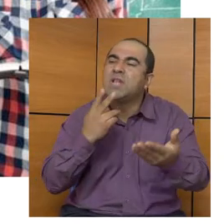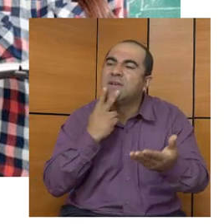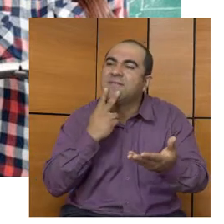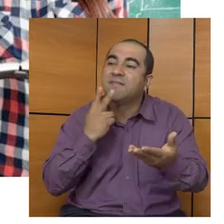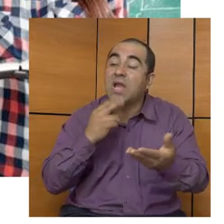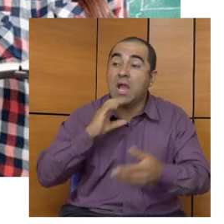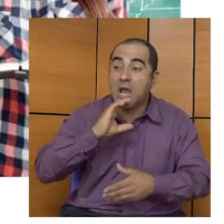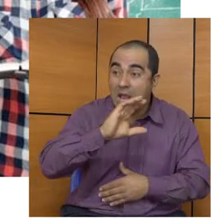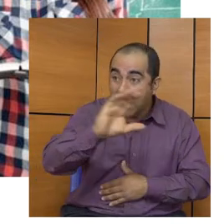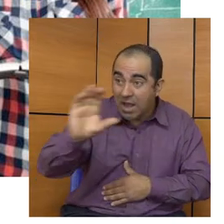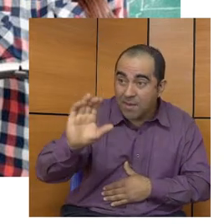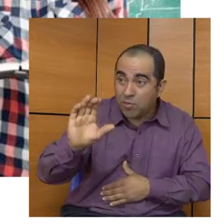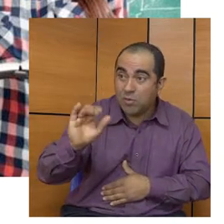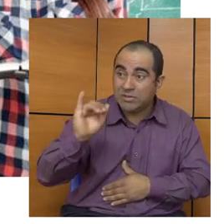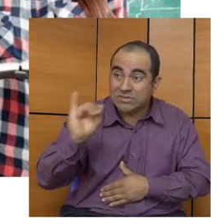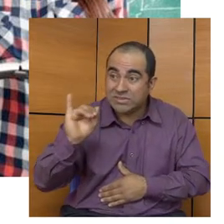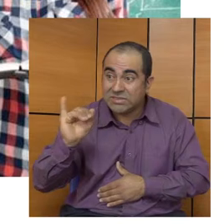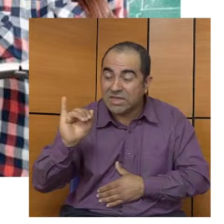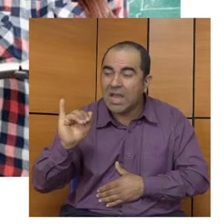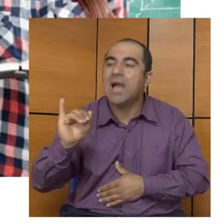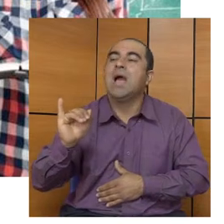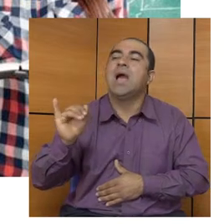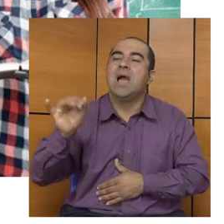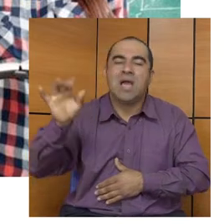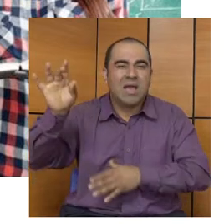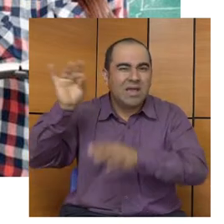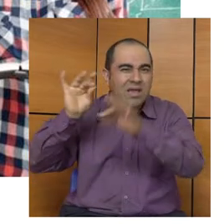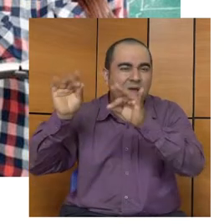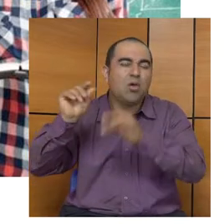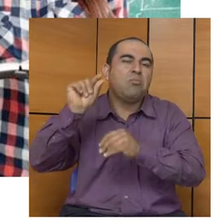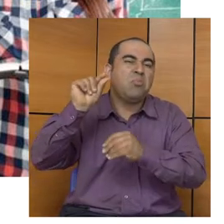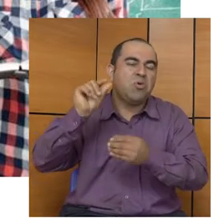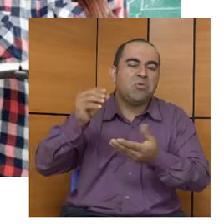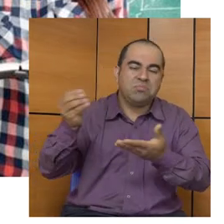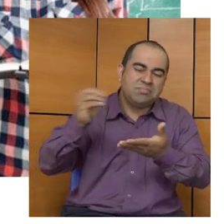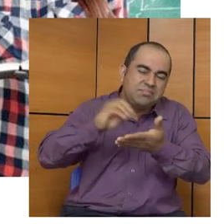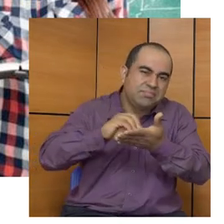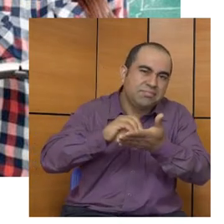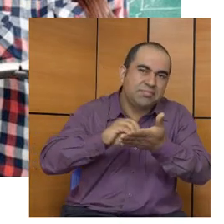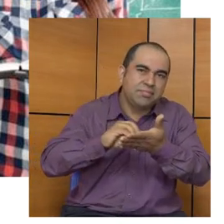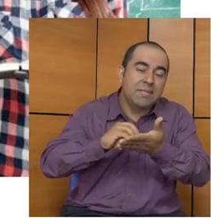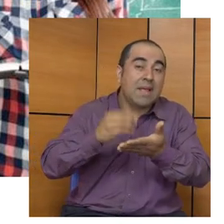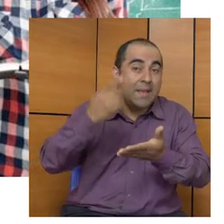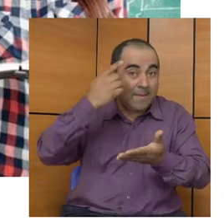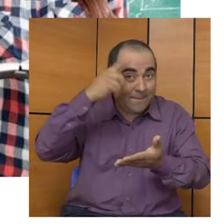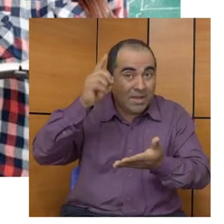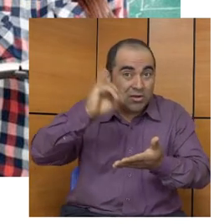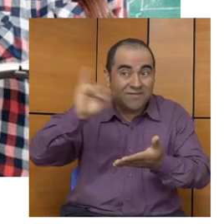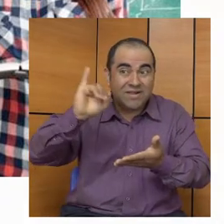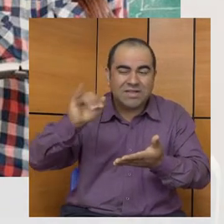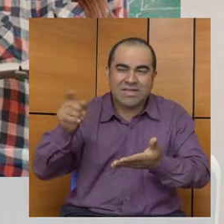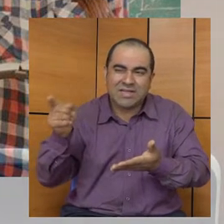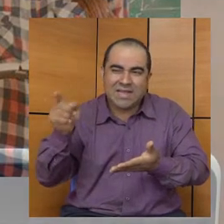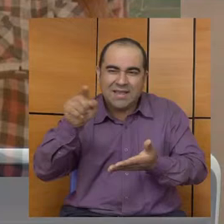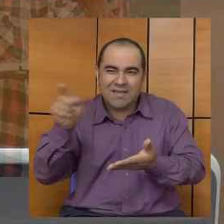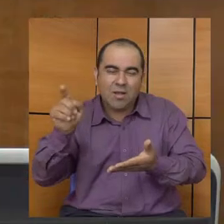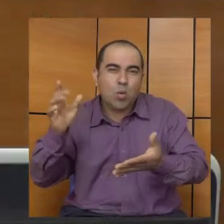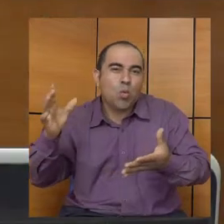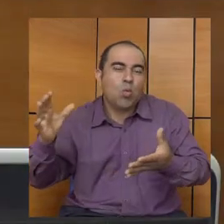zona rural, explica, pero explica muy poco. Pero si unimos esas dos variables, ahí